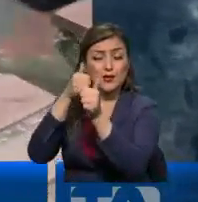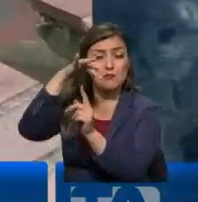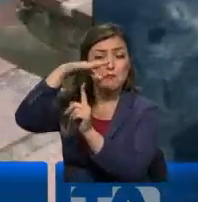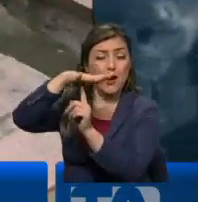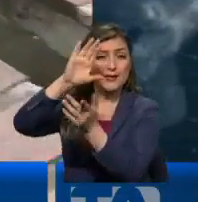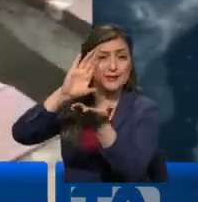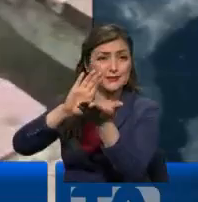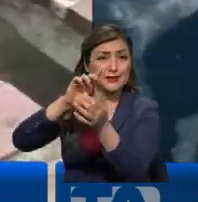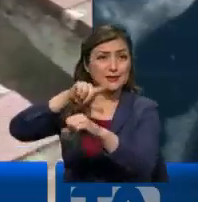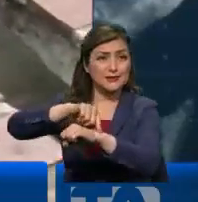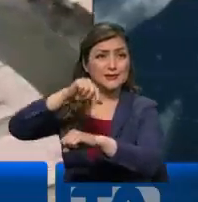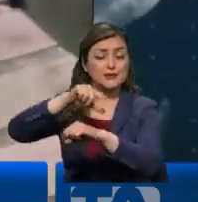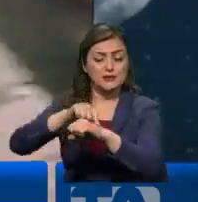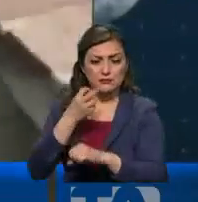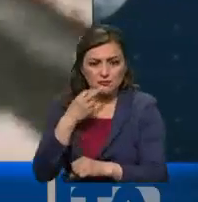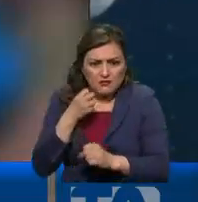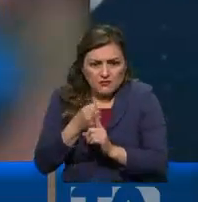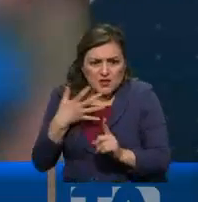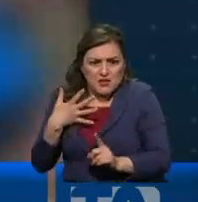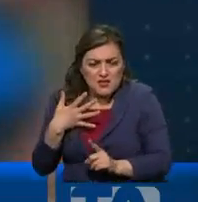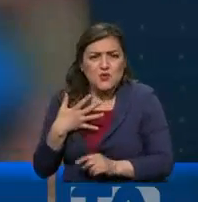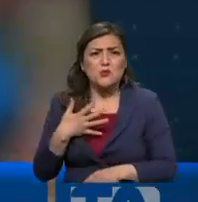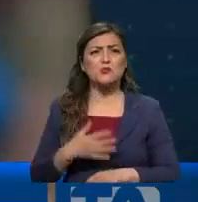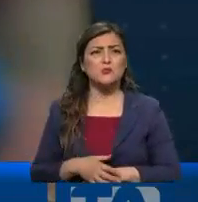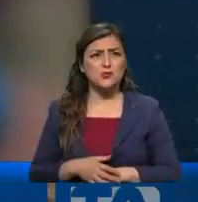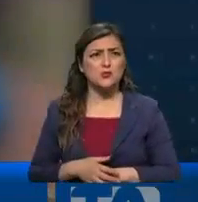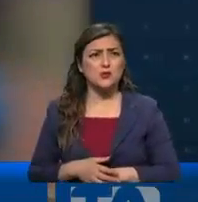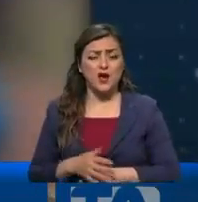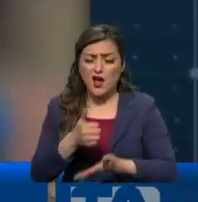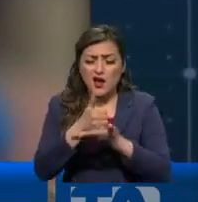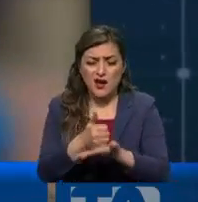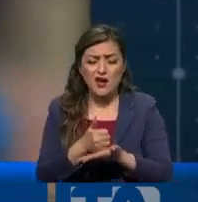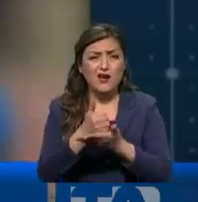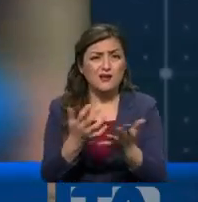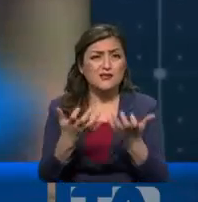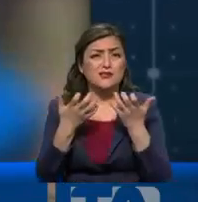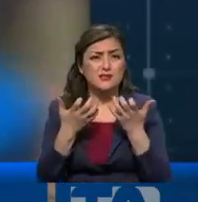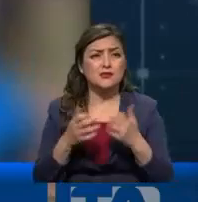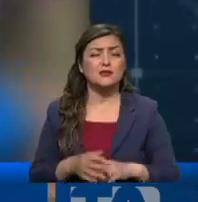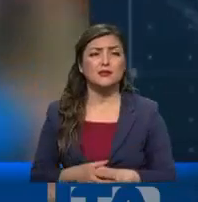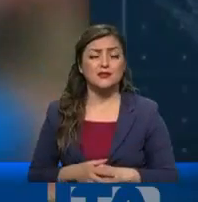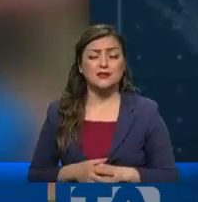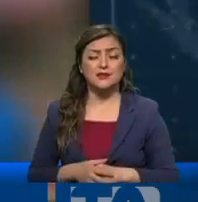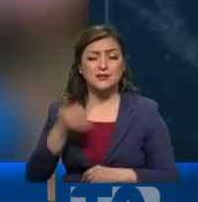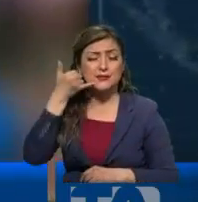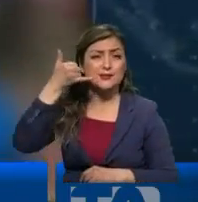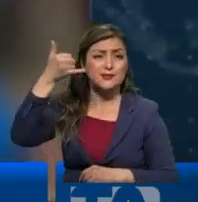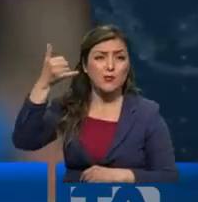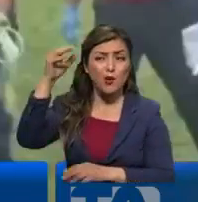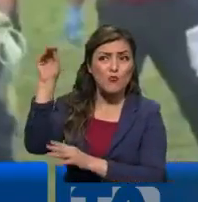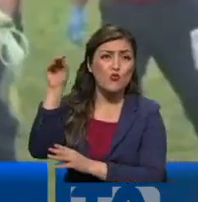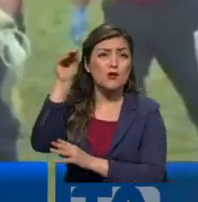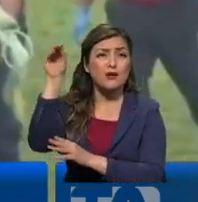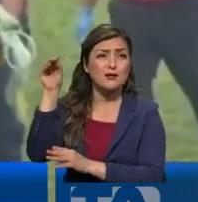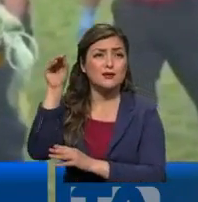Central de Quevedo, estaban impactados con lo ocurrido. Intentaron brindarle los primeros auxilios al policía y llamaron de inmediato a una